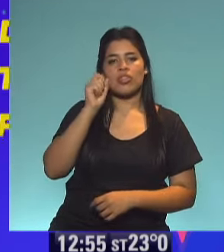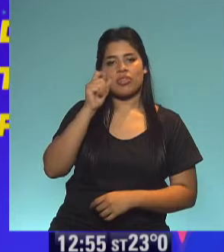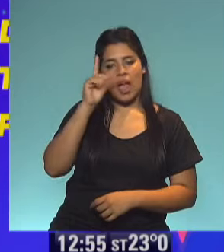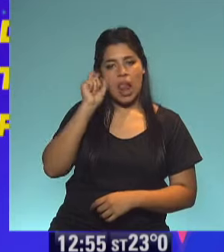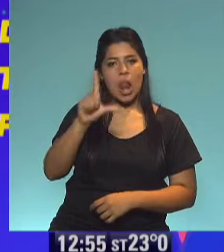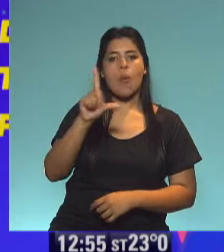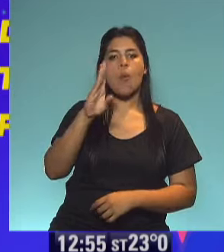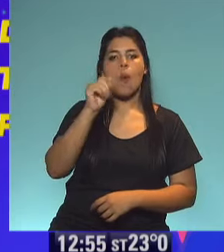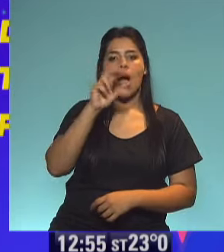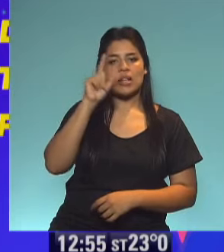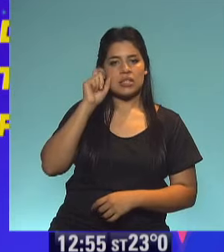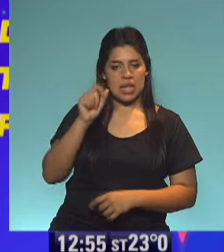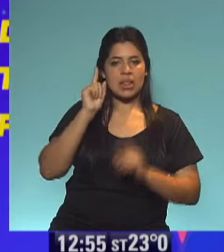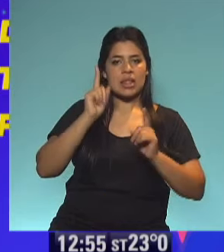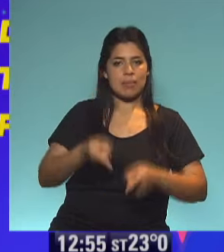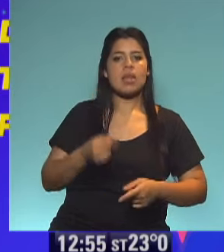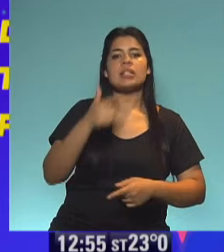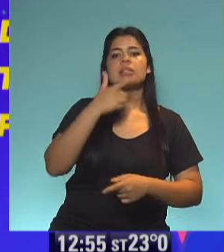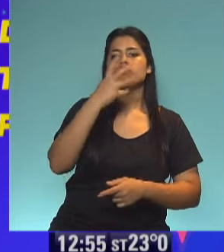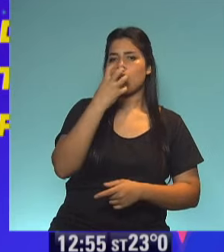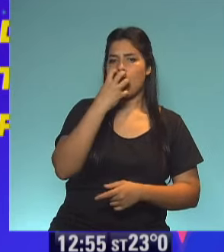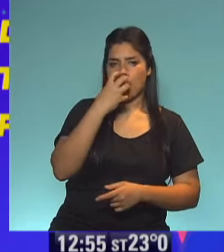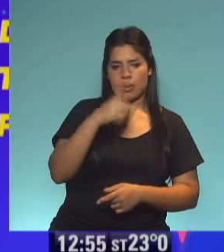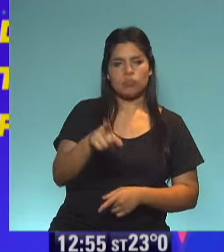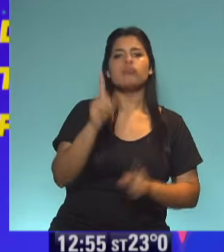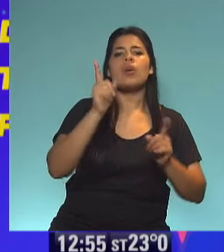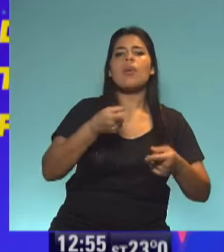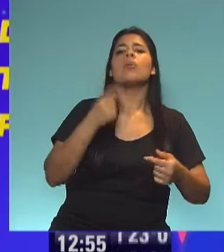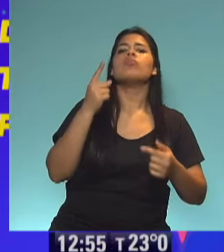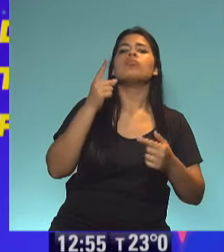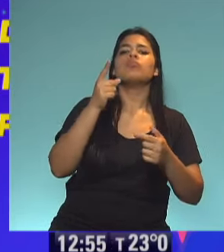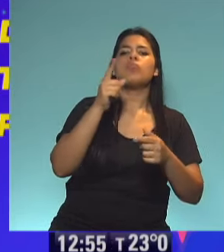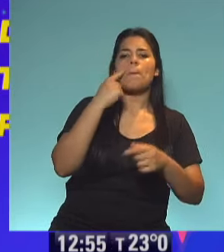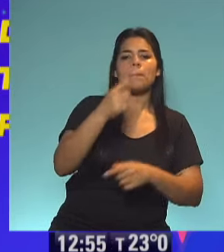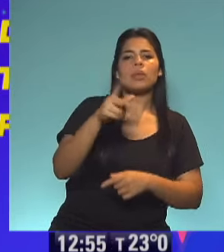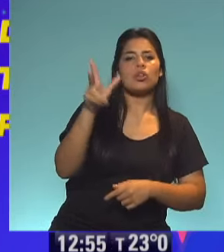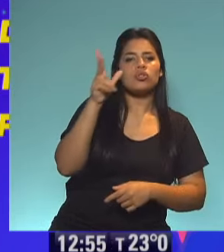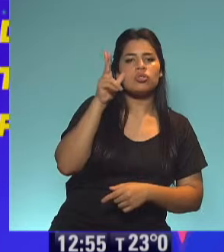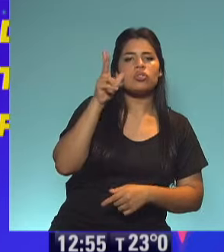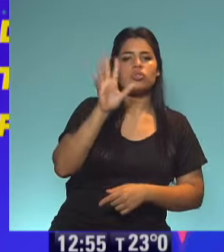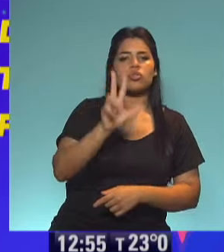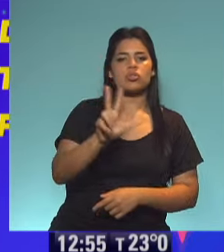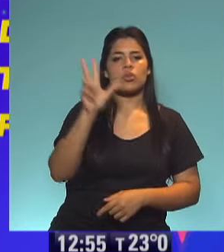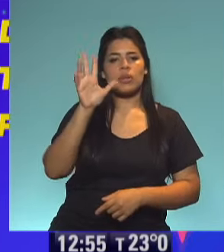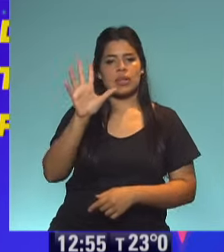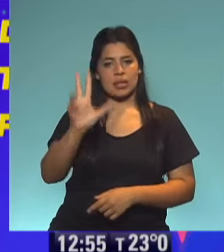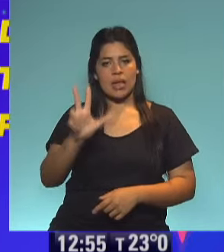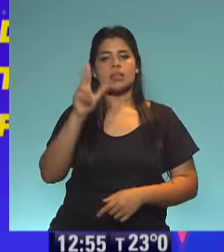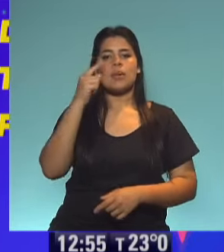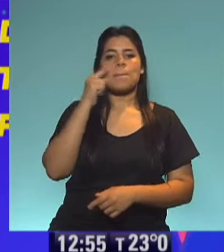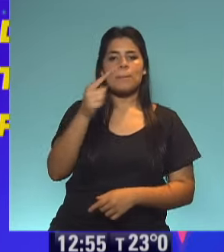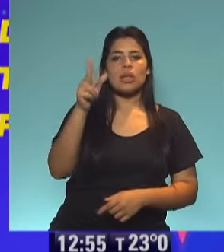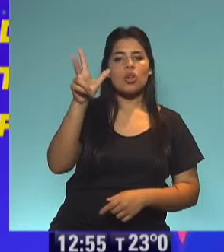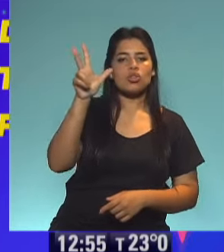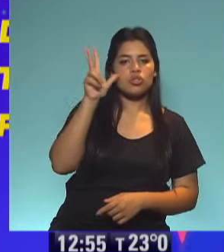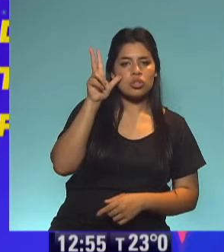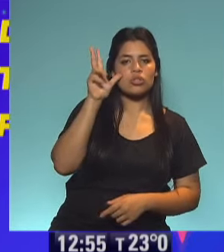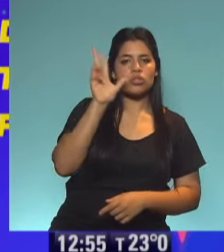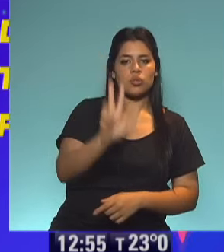Cabral. Entre 1853 y 1880, formación del Estado Nacional.